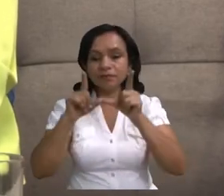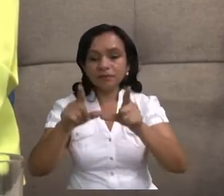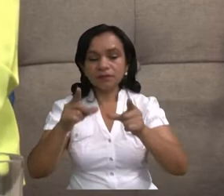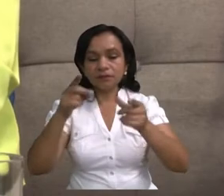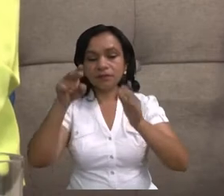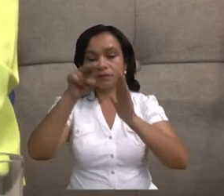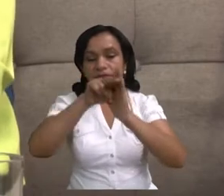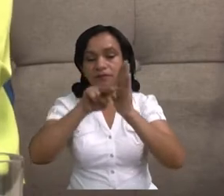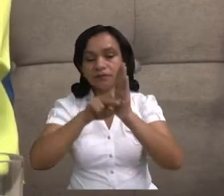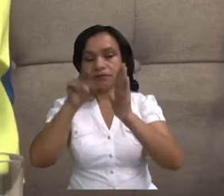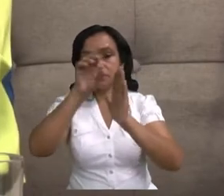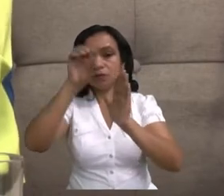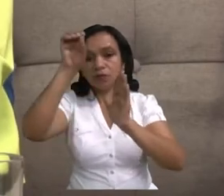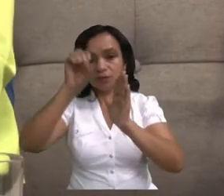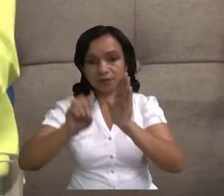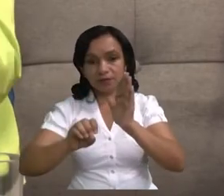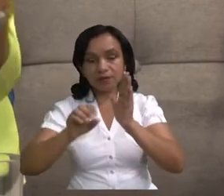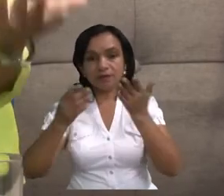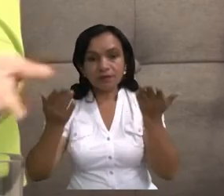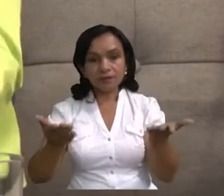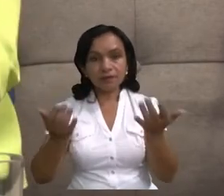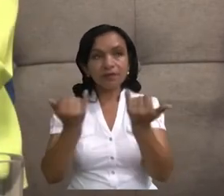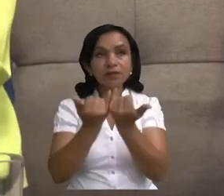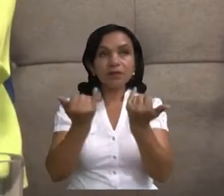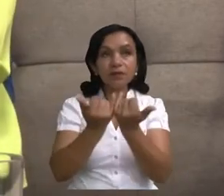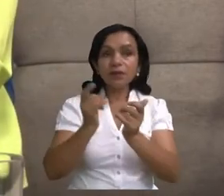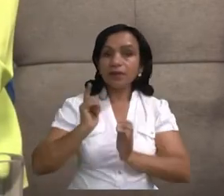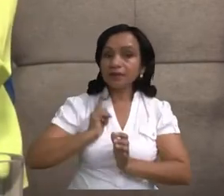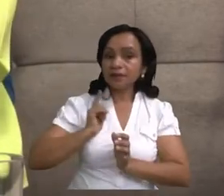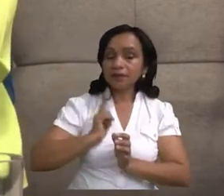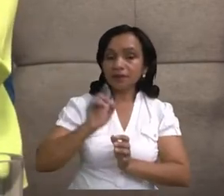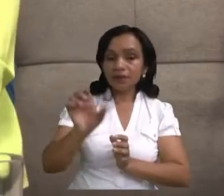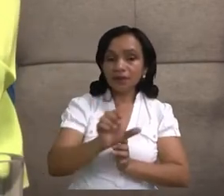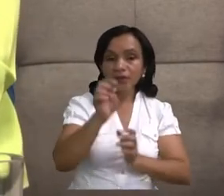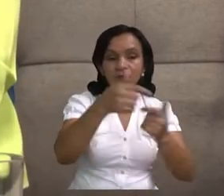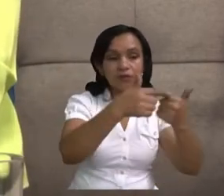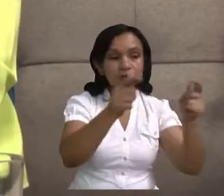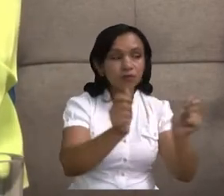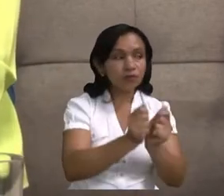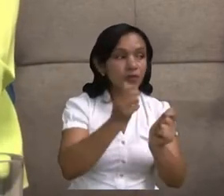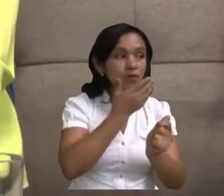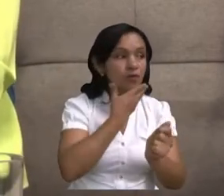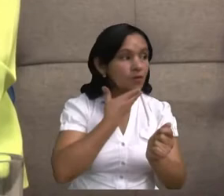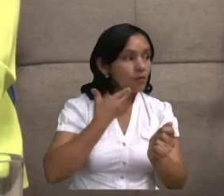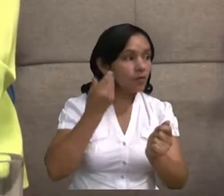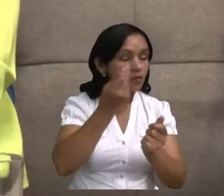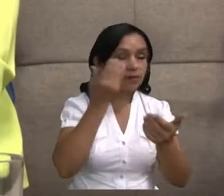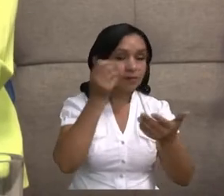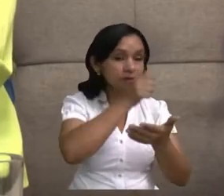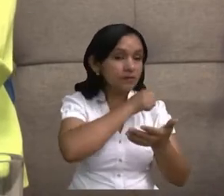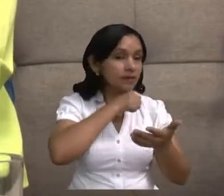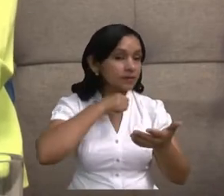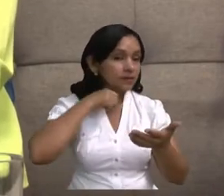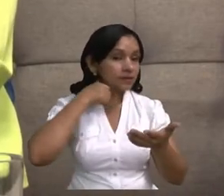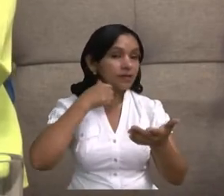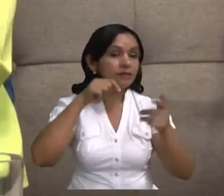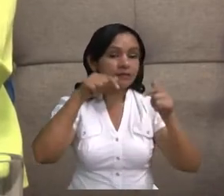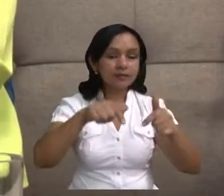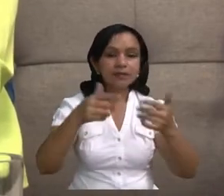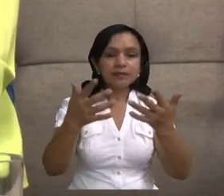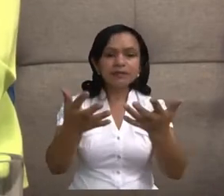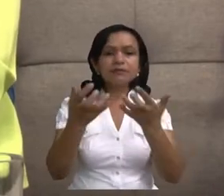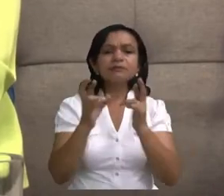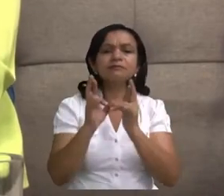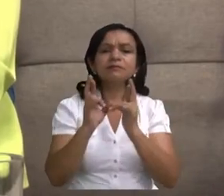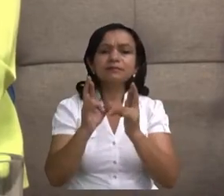de la secundaria, pero también tenemos pues la otra cantidad de jóvenes que han hecho sus exámenes y que están aspirando